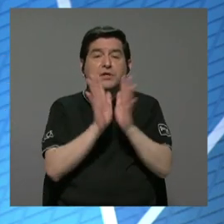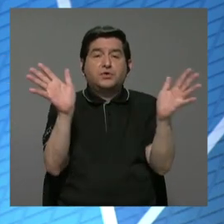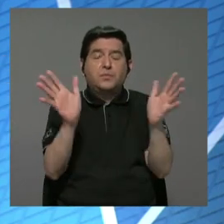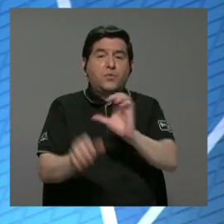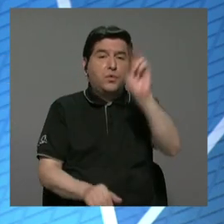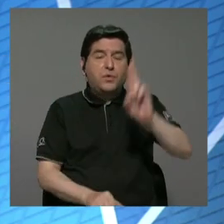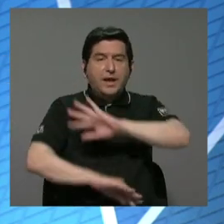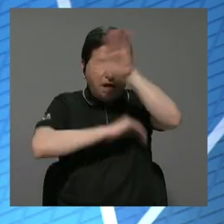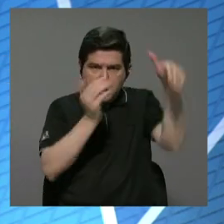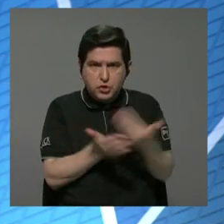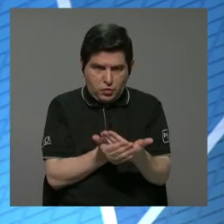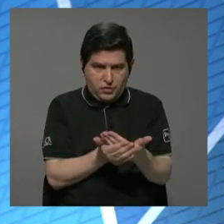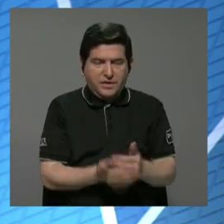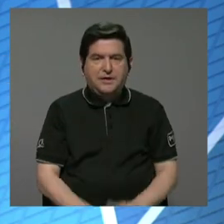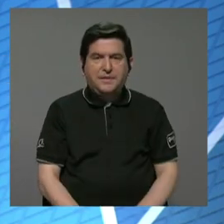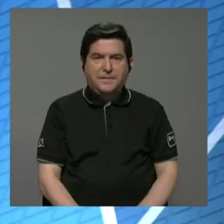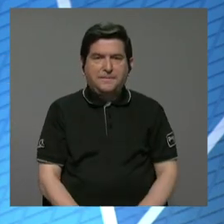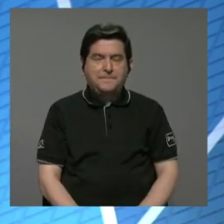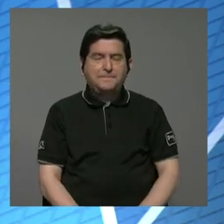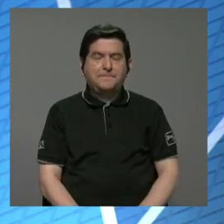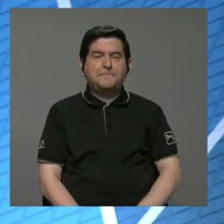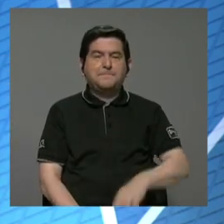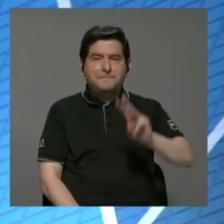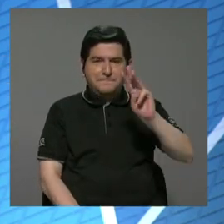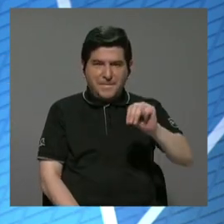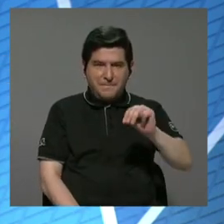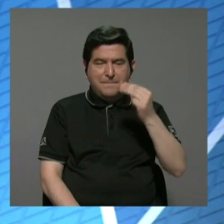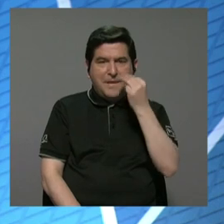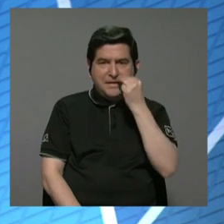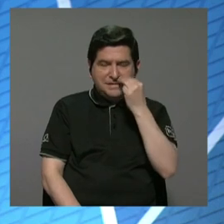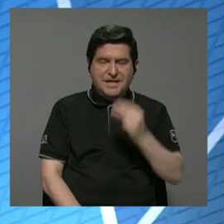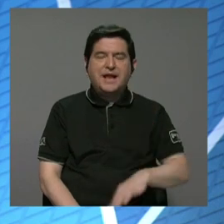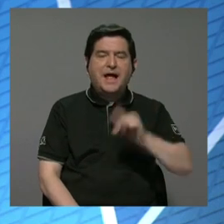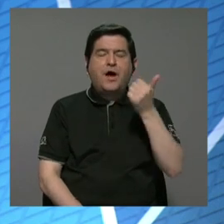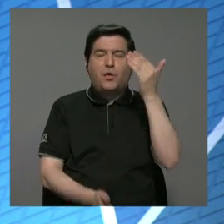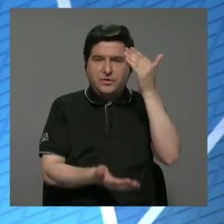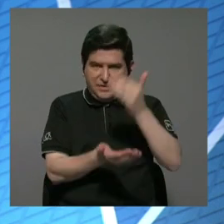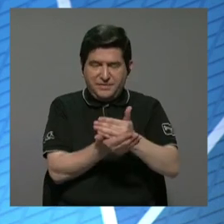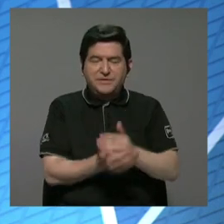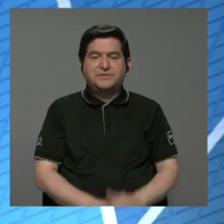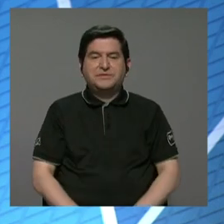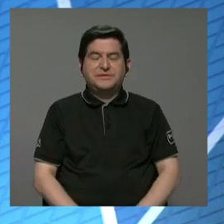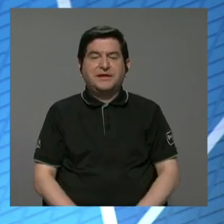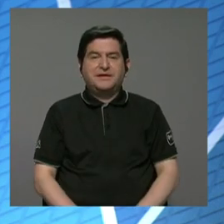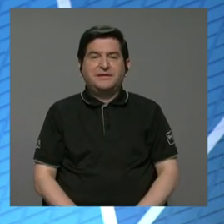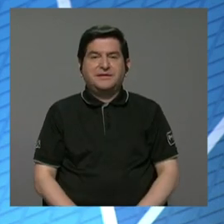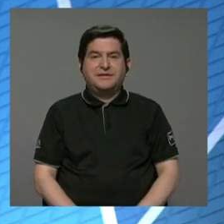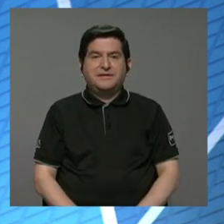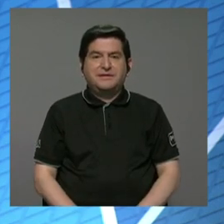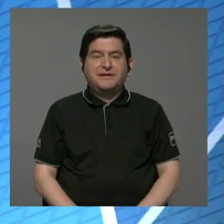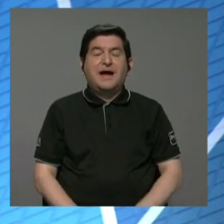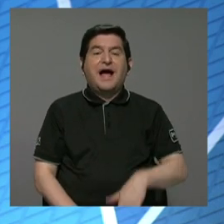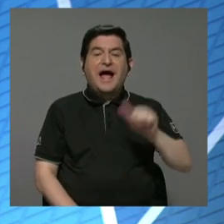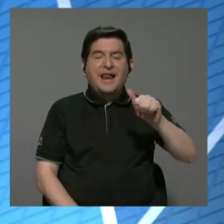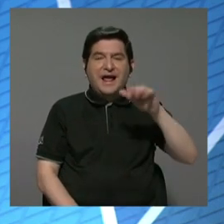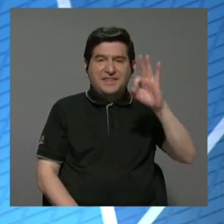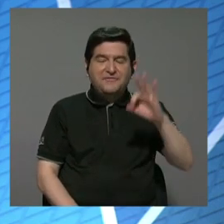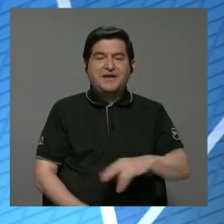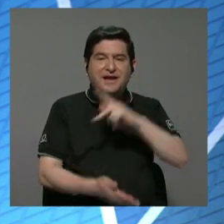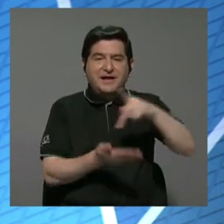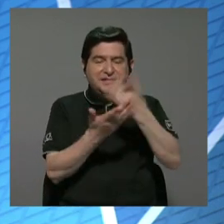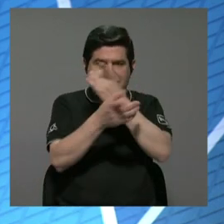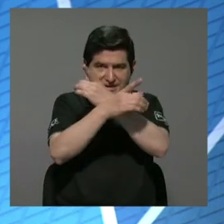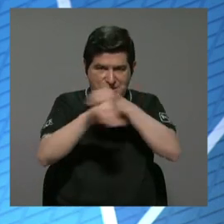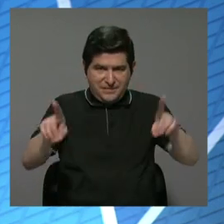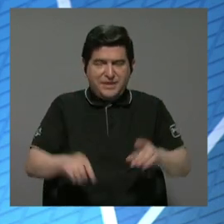costarricense. Marcela, vamos a hacer otro pase a la Plaza de la Democracia. Tenemos a nuestra compañera Alejandra Fernández